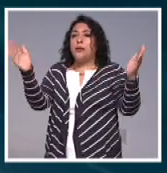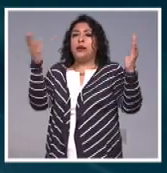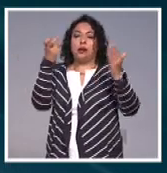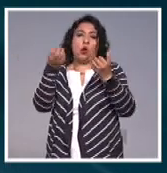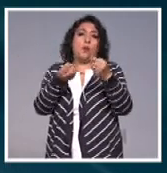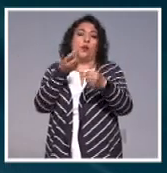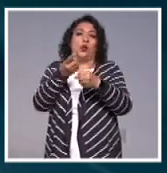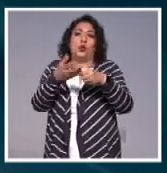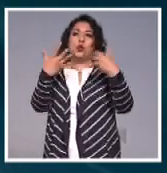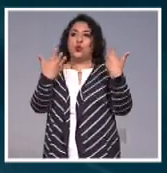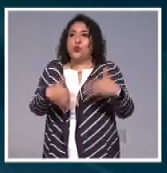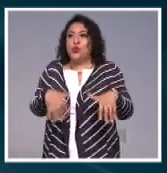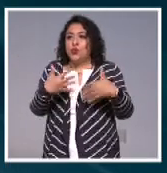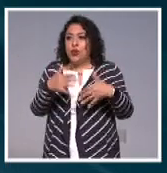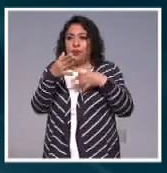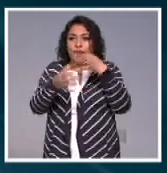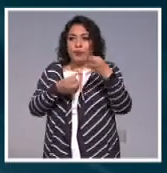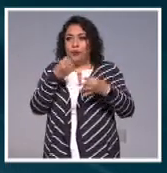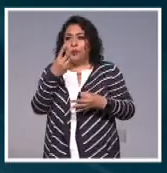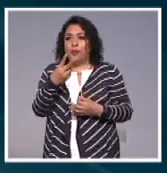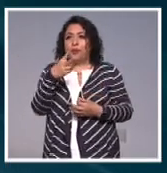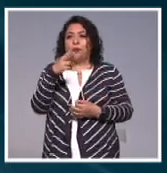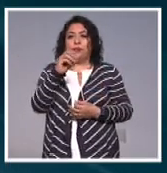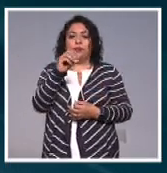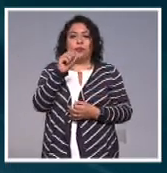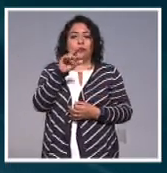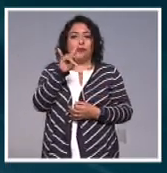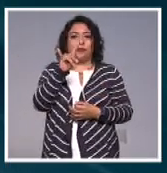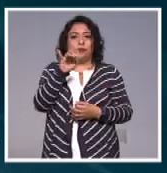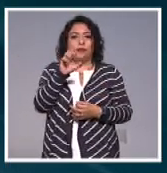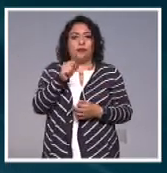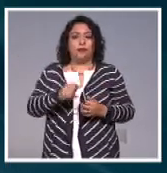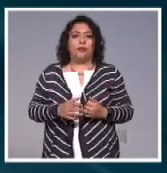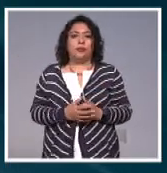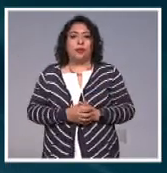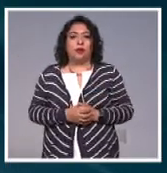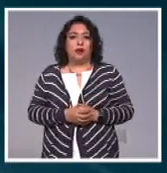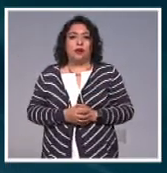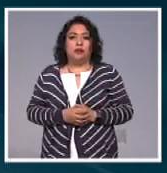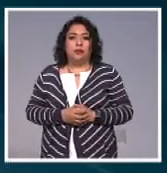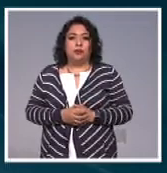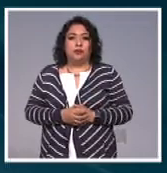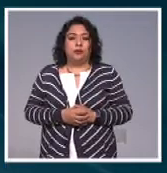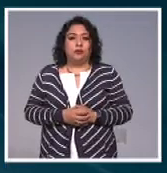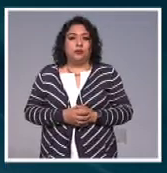gran oportunidad. Noticias 22, Oscar Cortés.